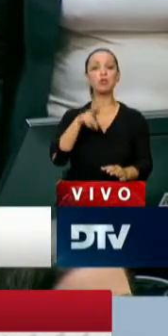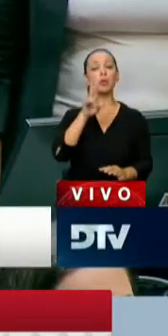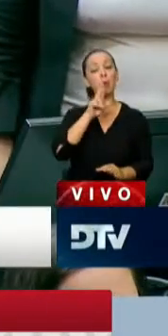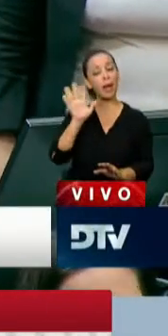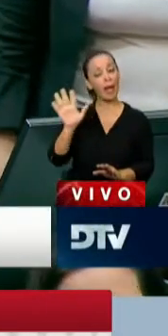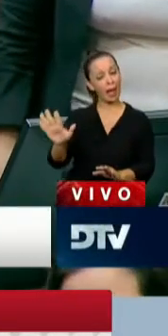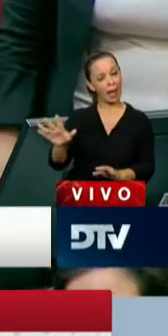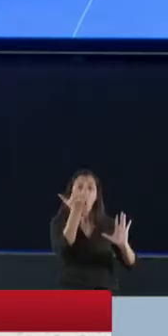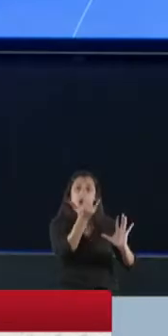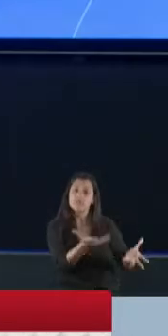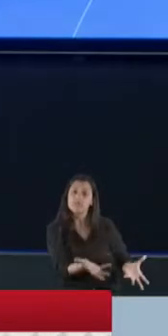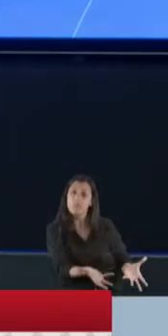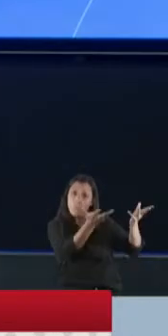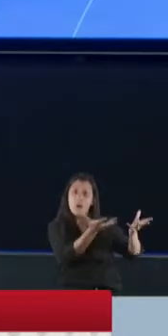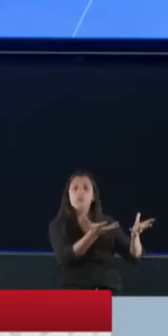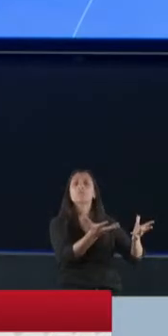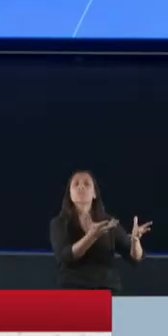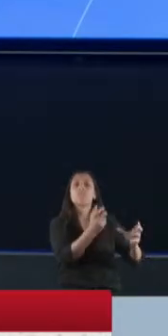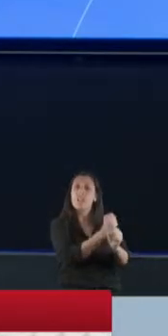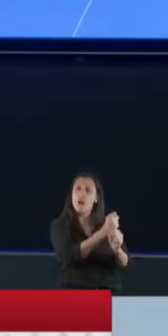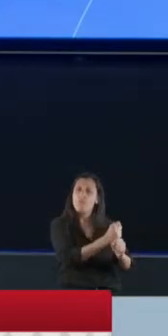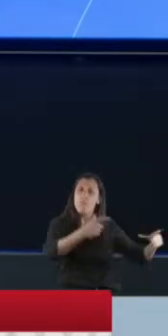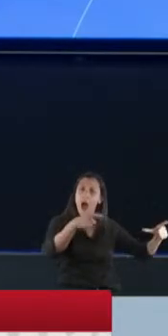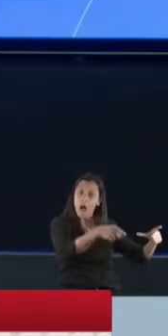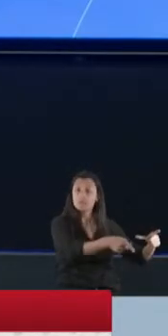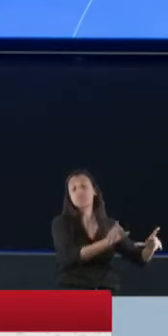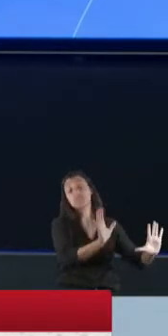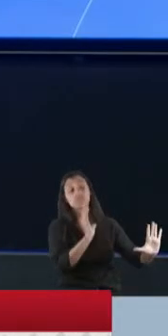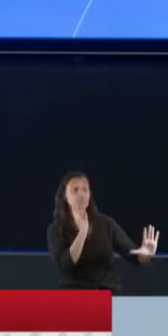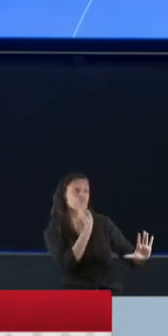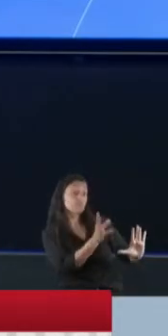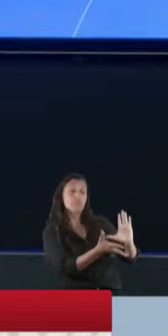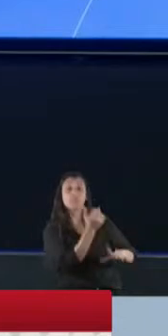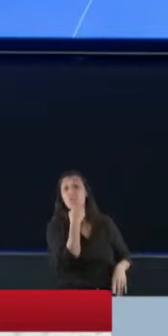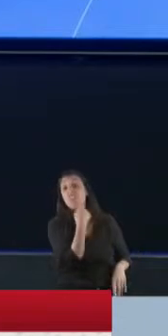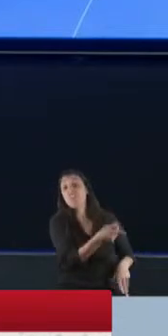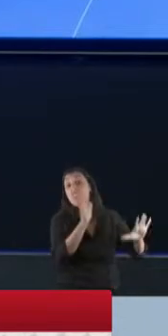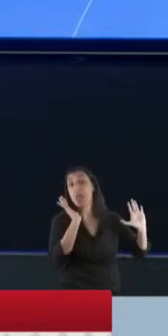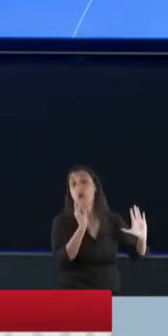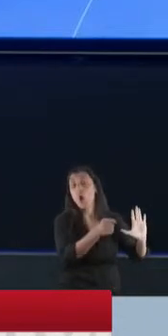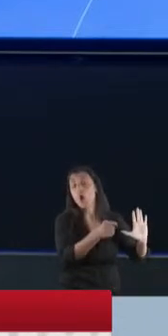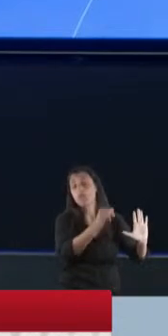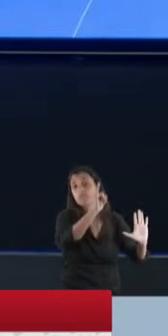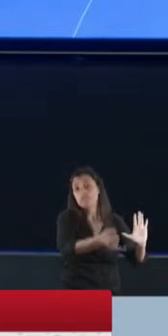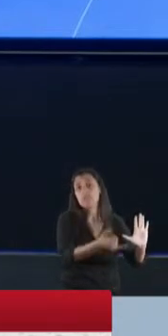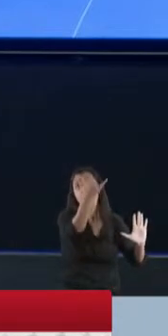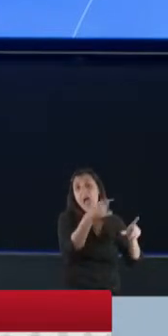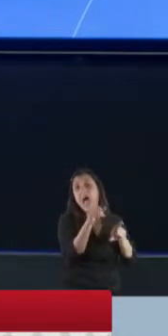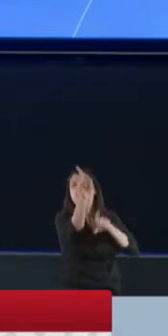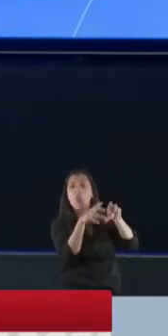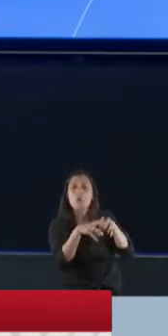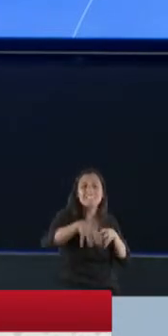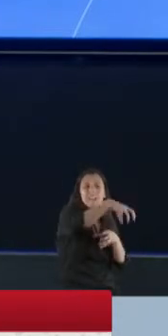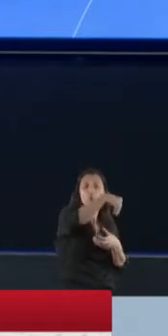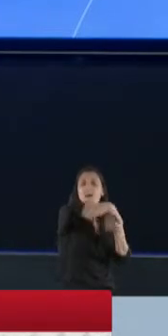tiene una necesidad concreta de leyes que le tienen que aprobar, pero la confianza está rota. A mí lo que me cuentan en